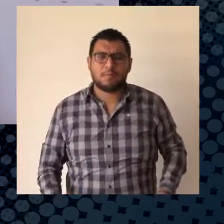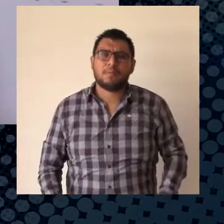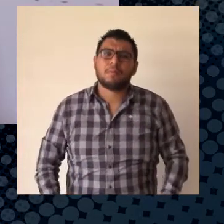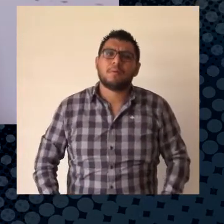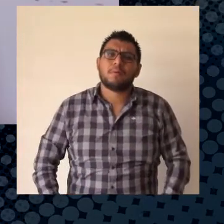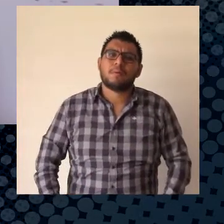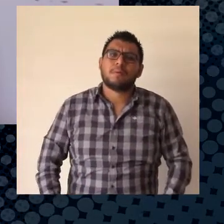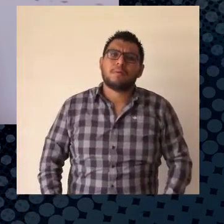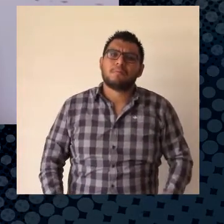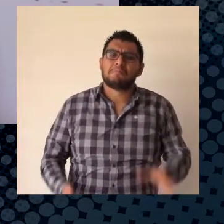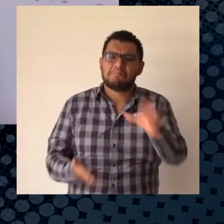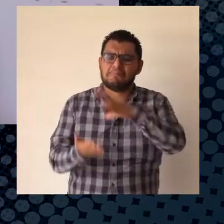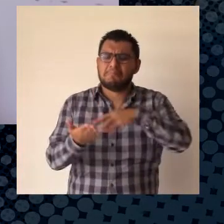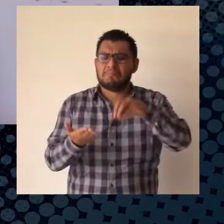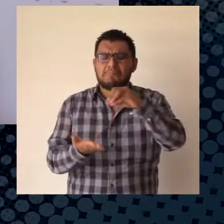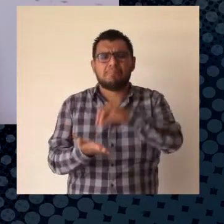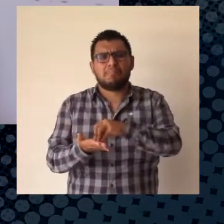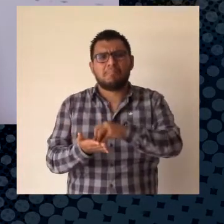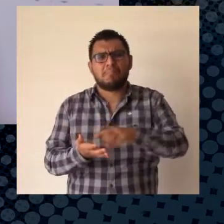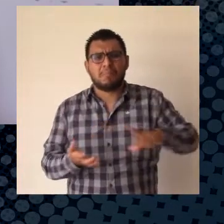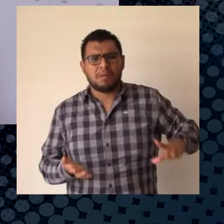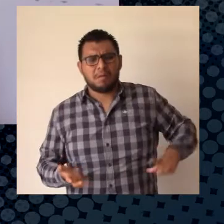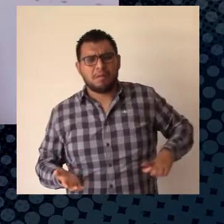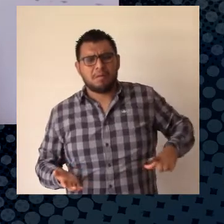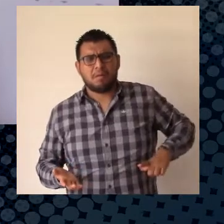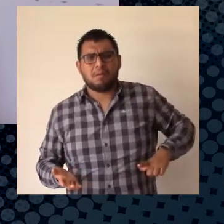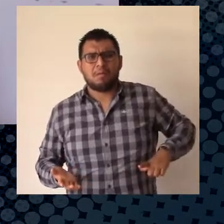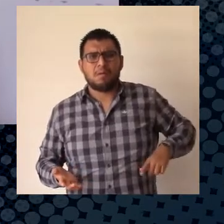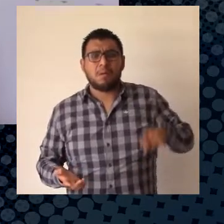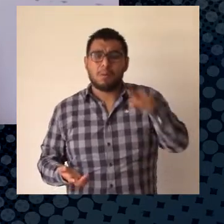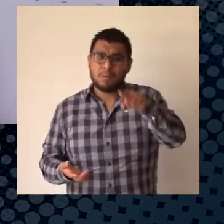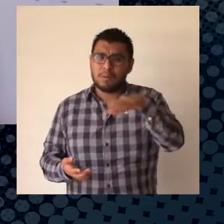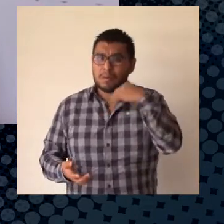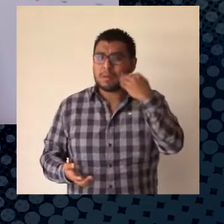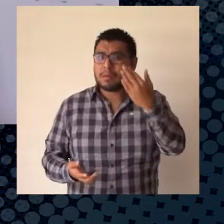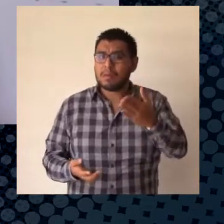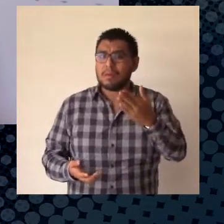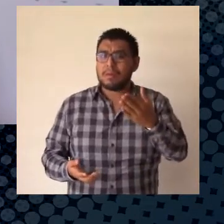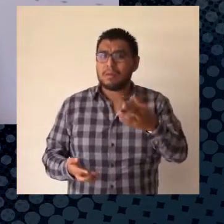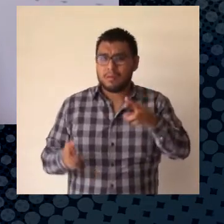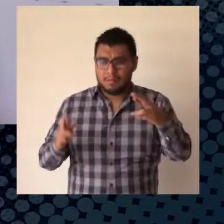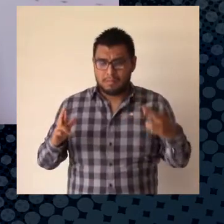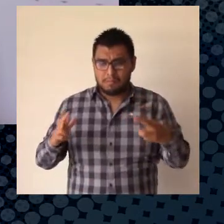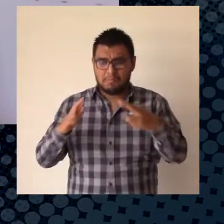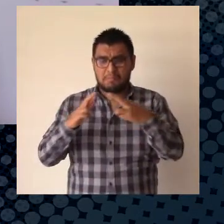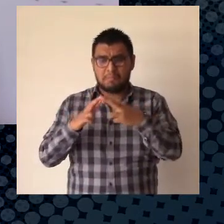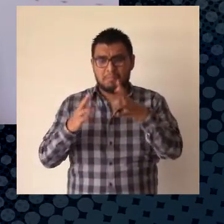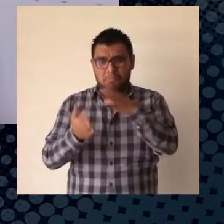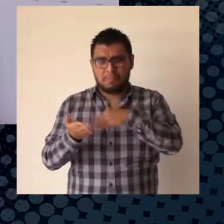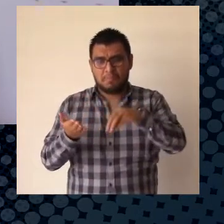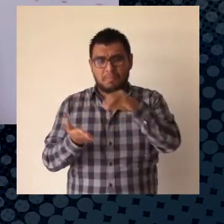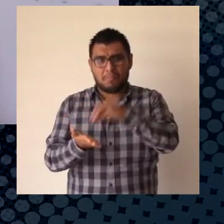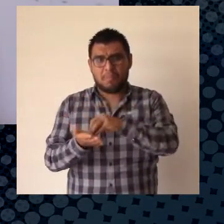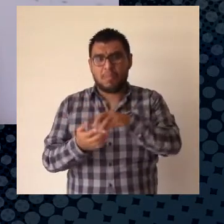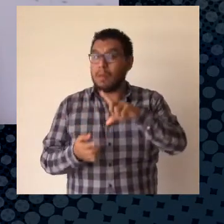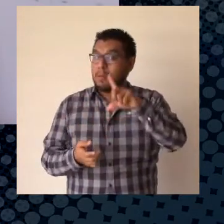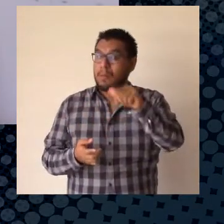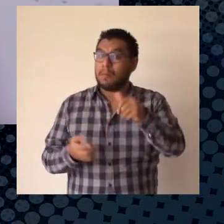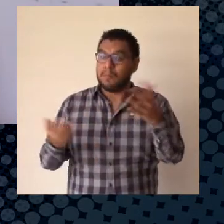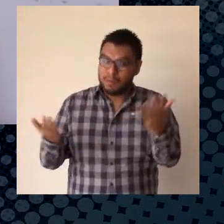autoridad. Cásense por lo civil. Y si ustedes insisten en tener la boda religiosa, ténganla más tarde. Y así